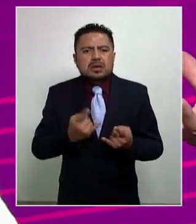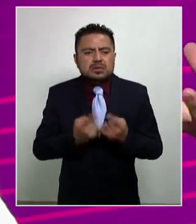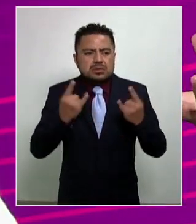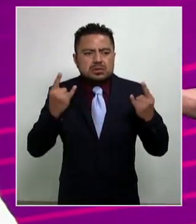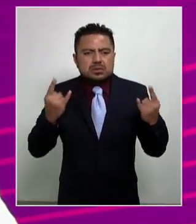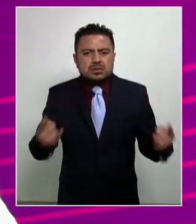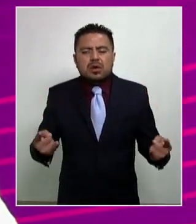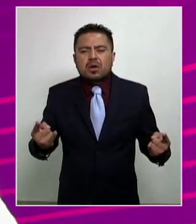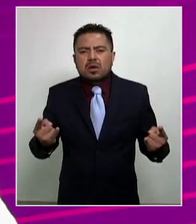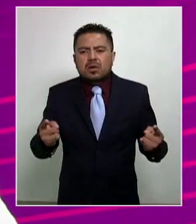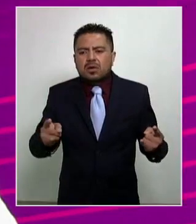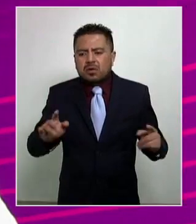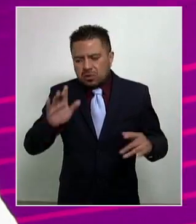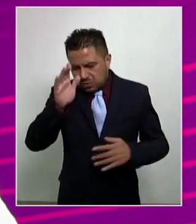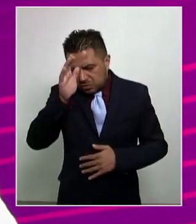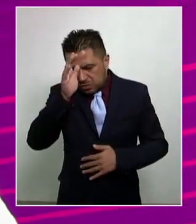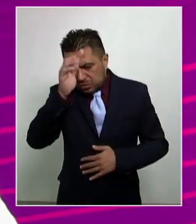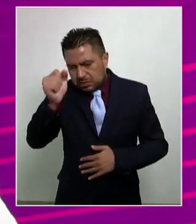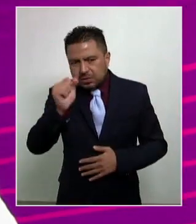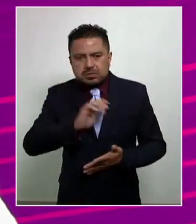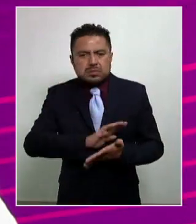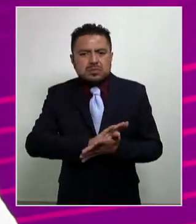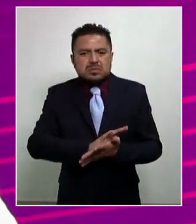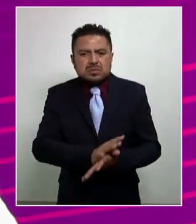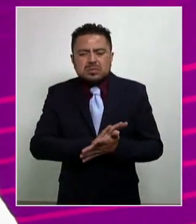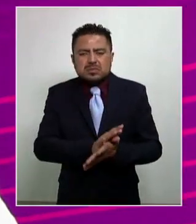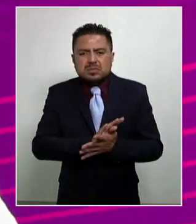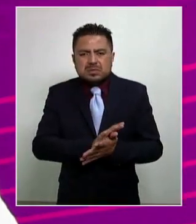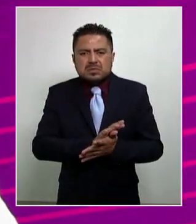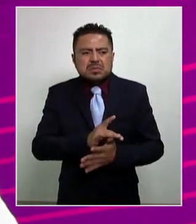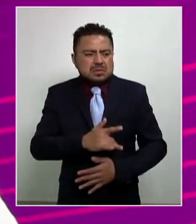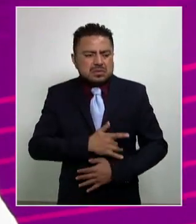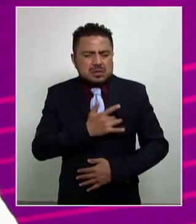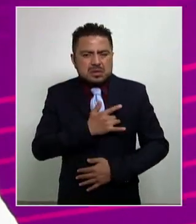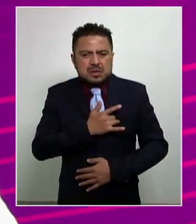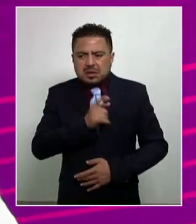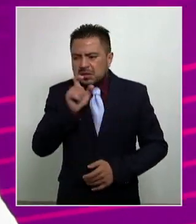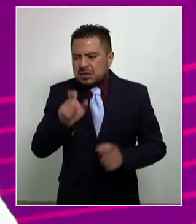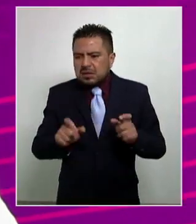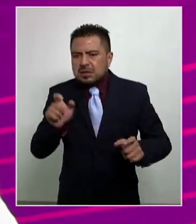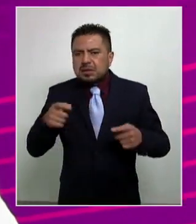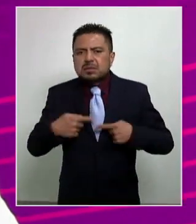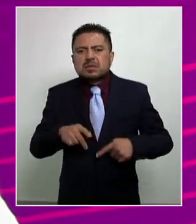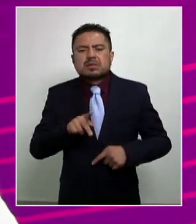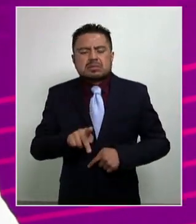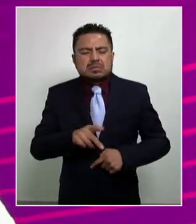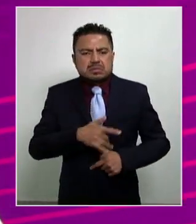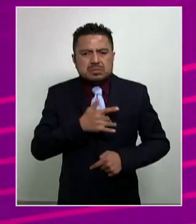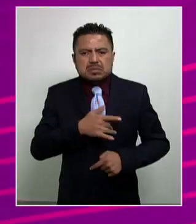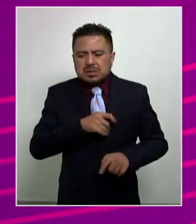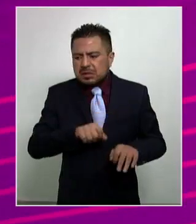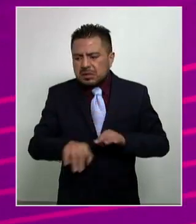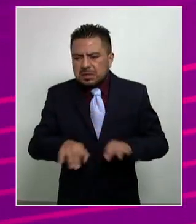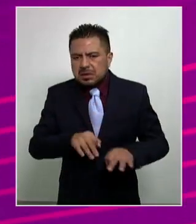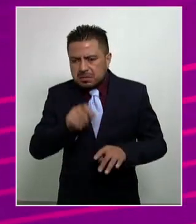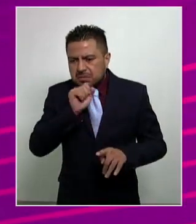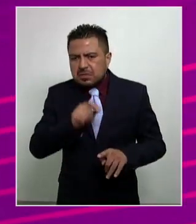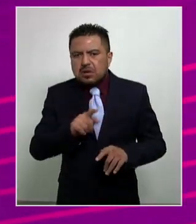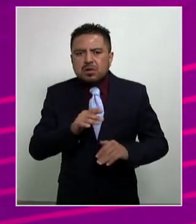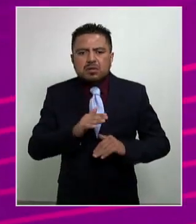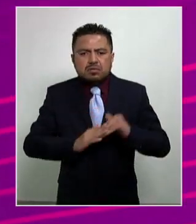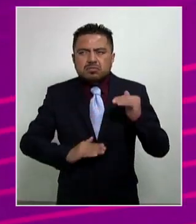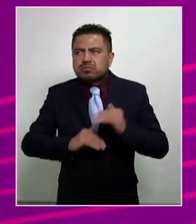de los conceptos discriminatorios, de los prejuicios y los estereotipos? Pareciera que también es un trabajo como de